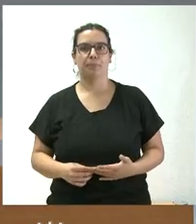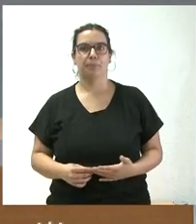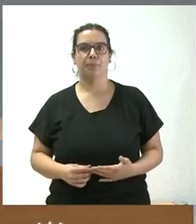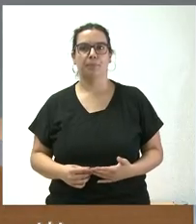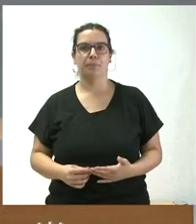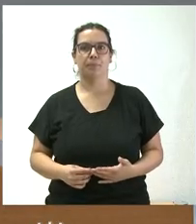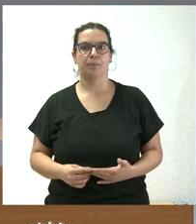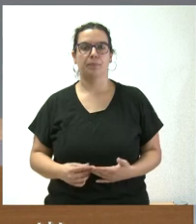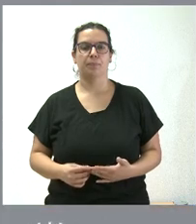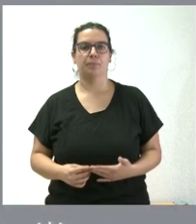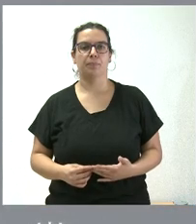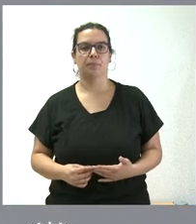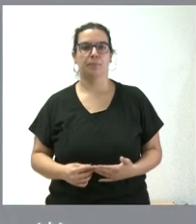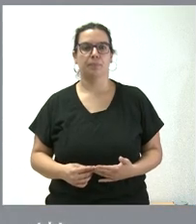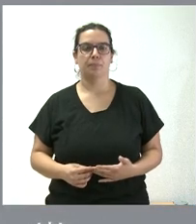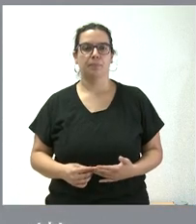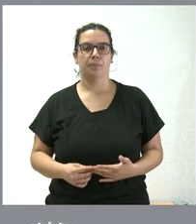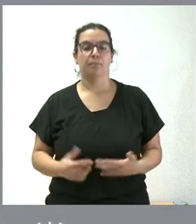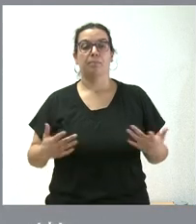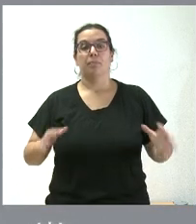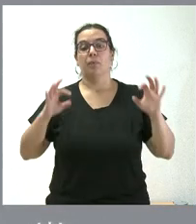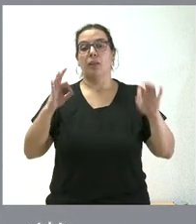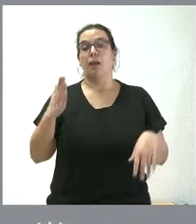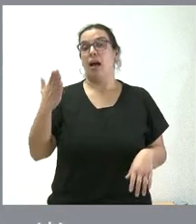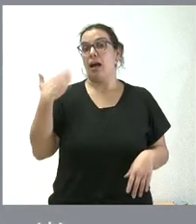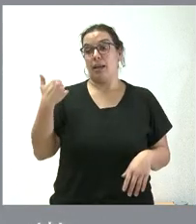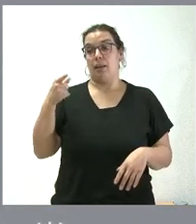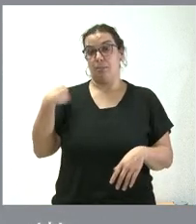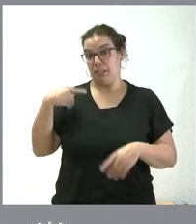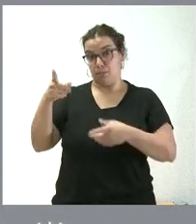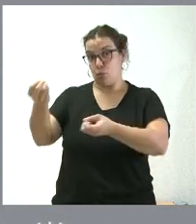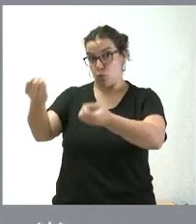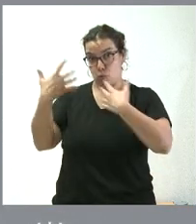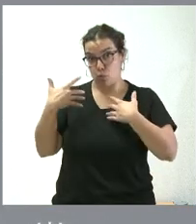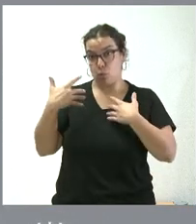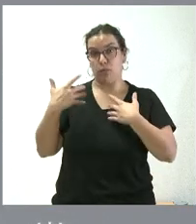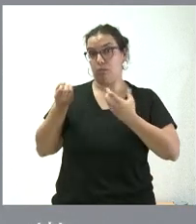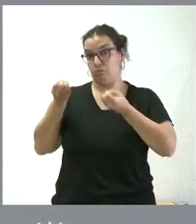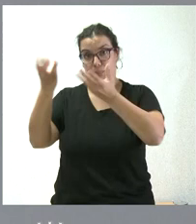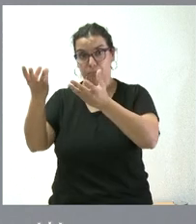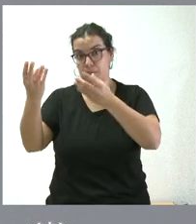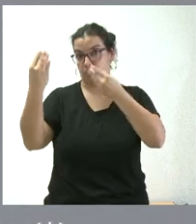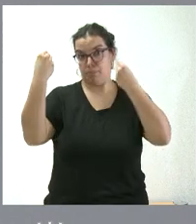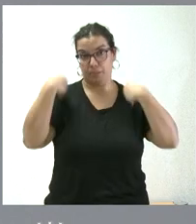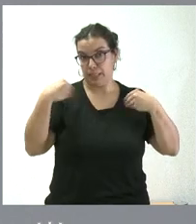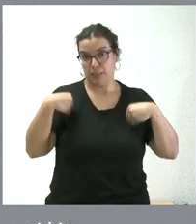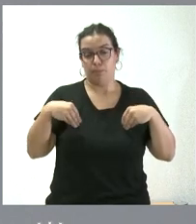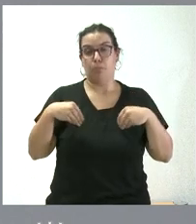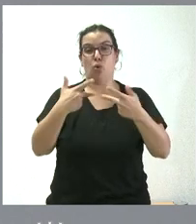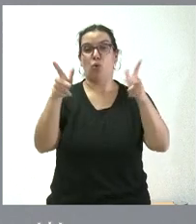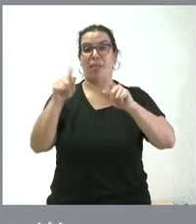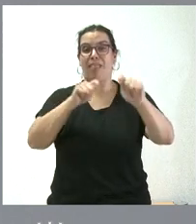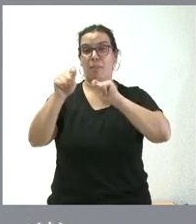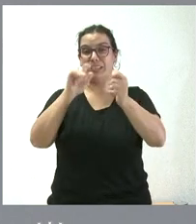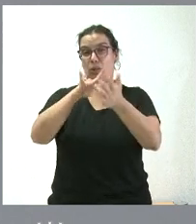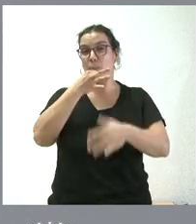gracias Pues ayer se nos oró la misma información que se les trado a ustedes en la rueda de prensa que se produjo